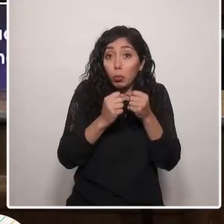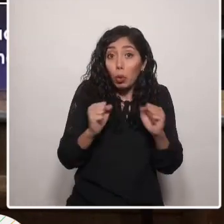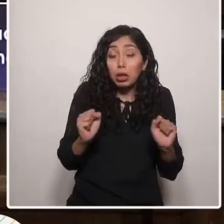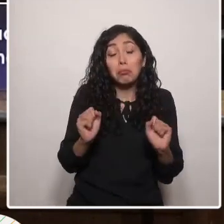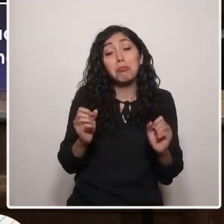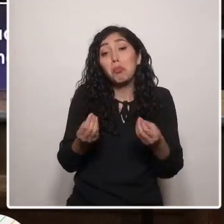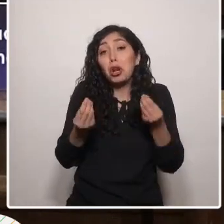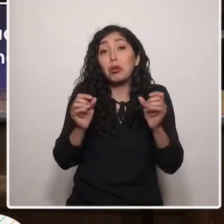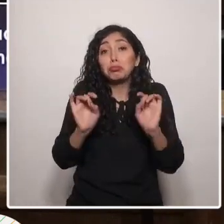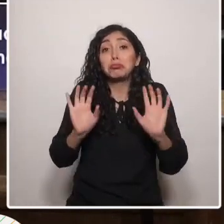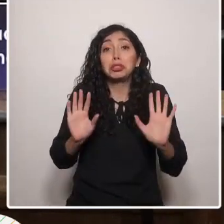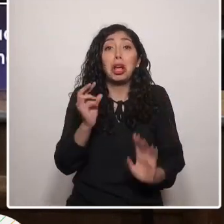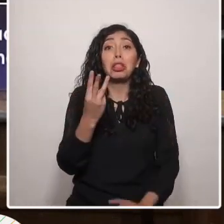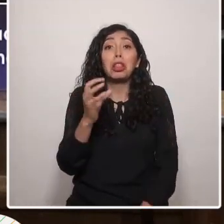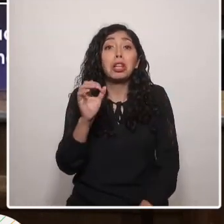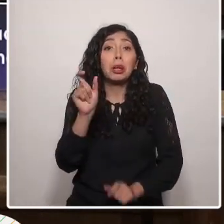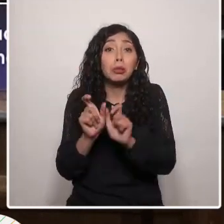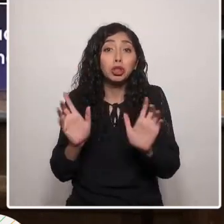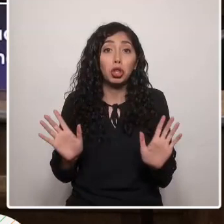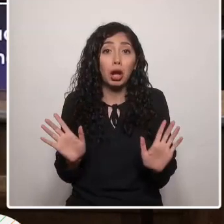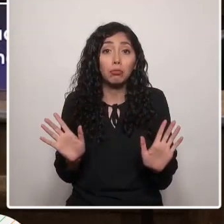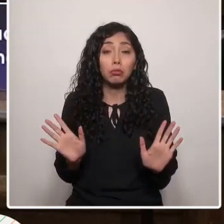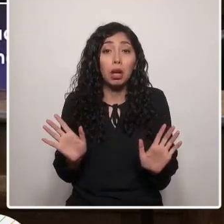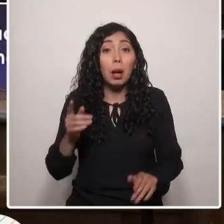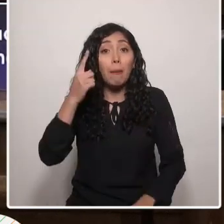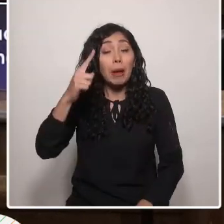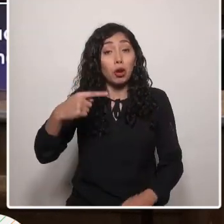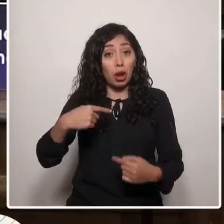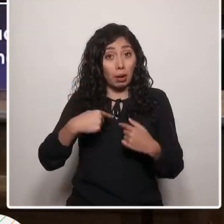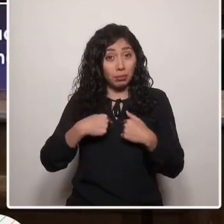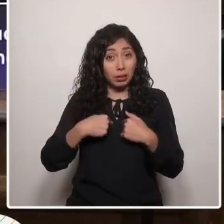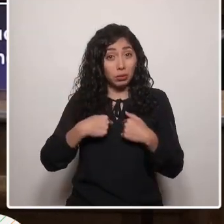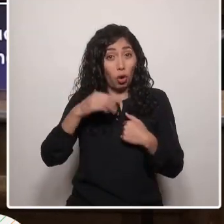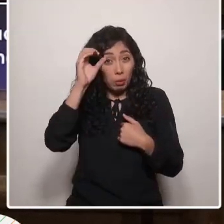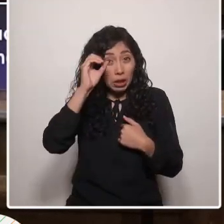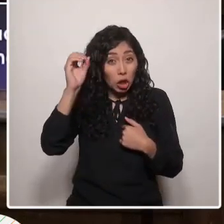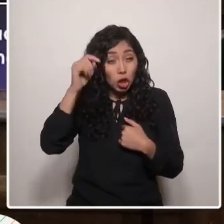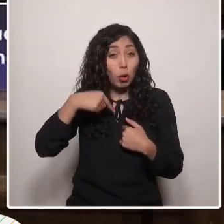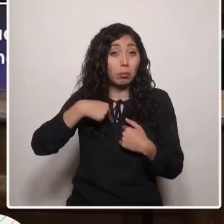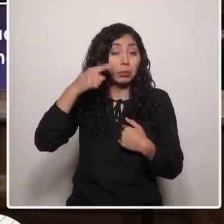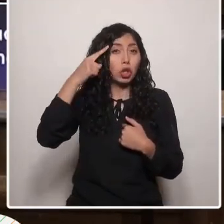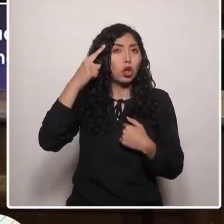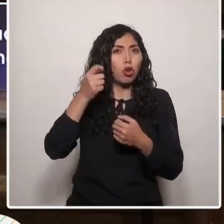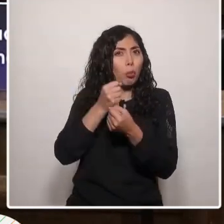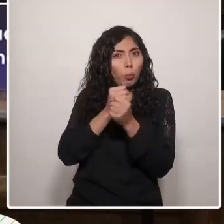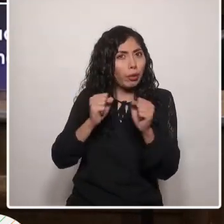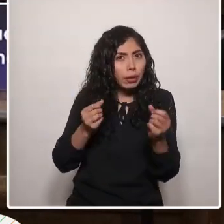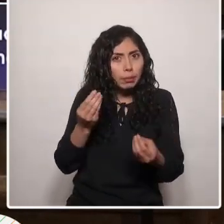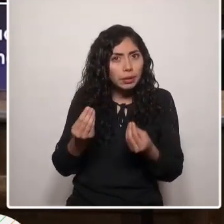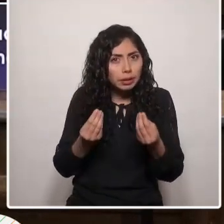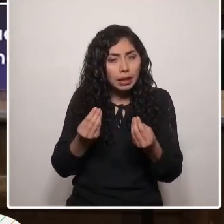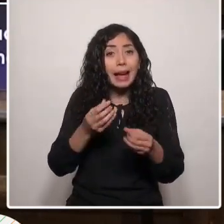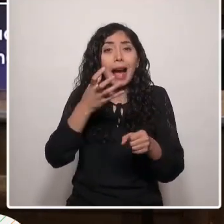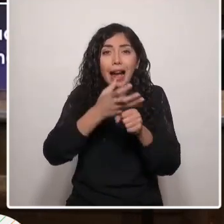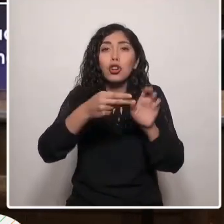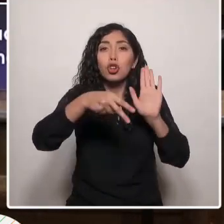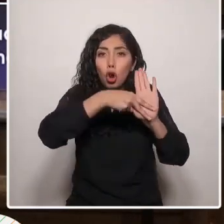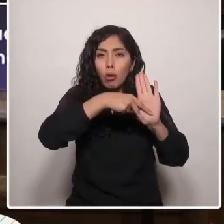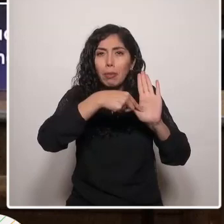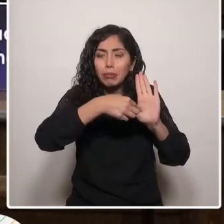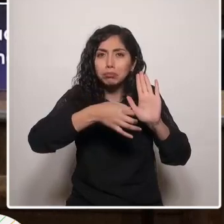quedaremos en 30. Pero a mí me parece que lo que no puede ocurrir, existiendo una norma